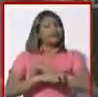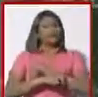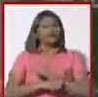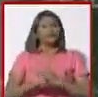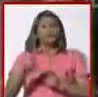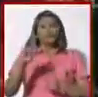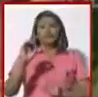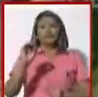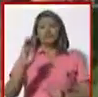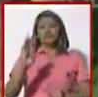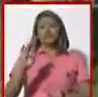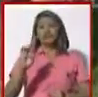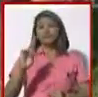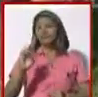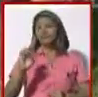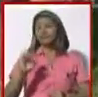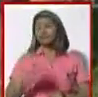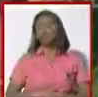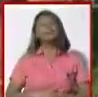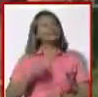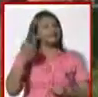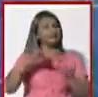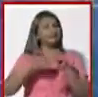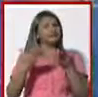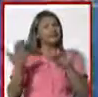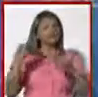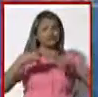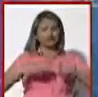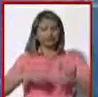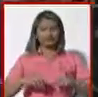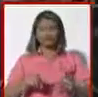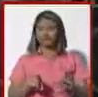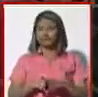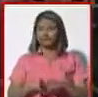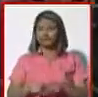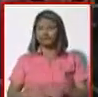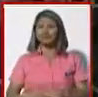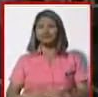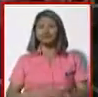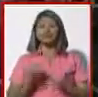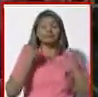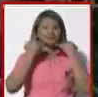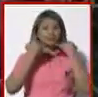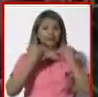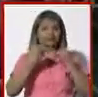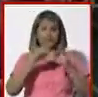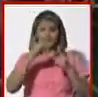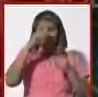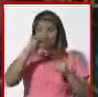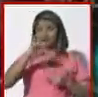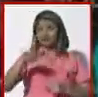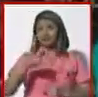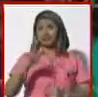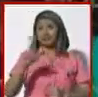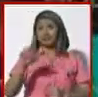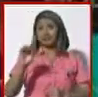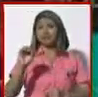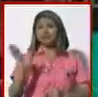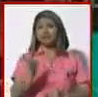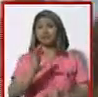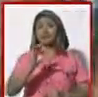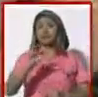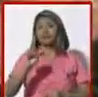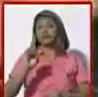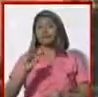la zona de Roboré a la empresa Brins. Recordar que dentro de las investigaciones, las declaraciones del ciudadano Julio César Hurtado